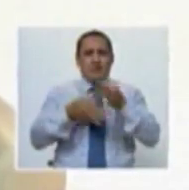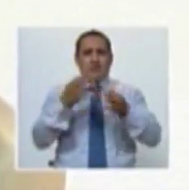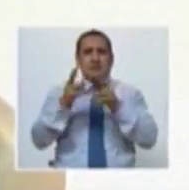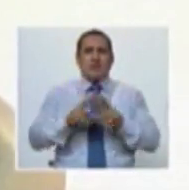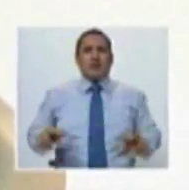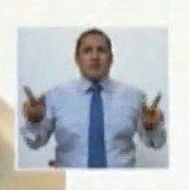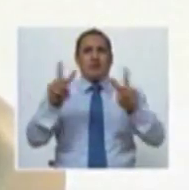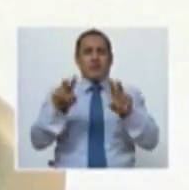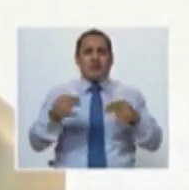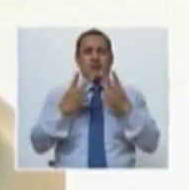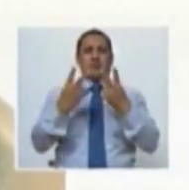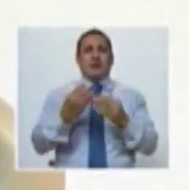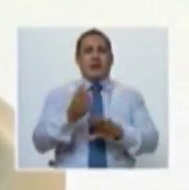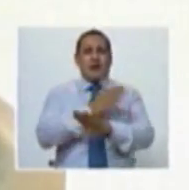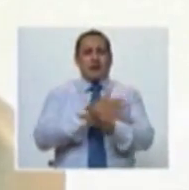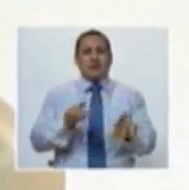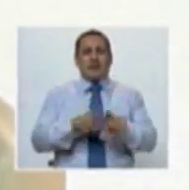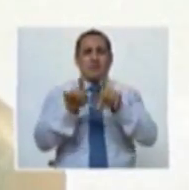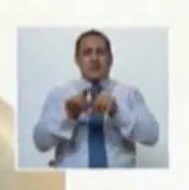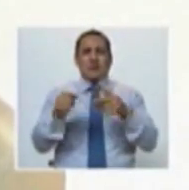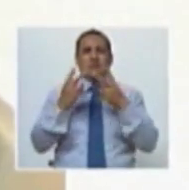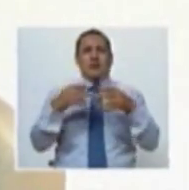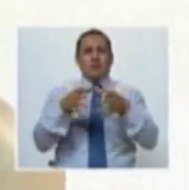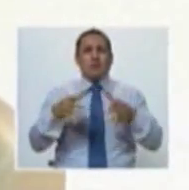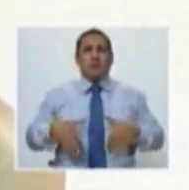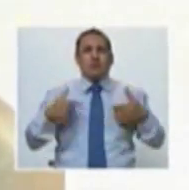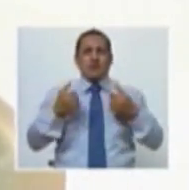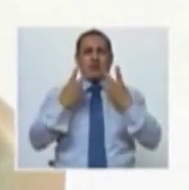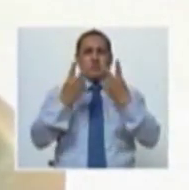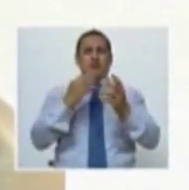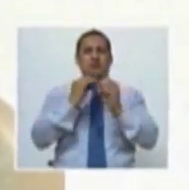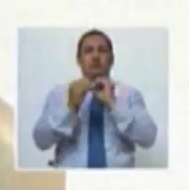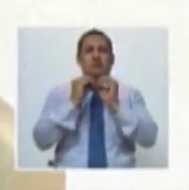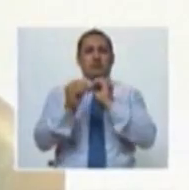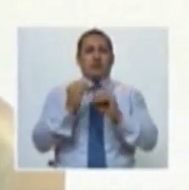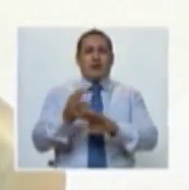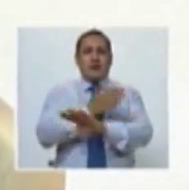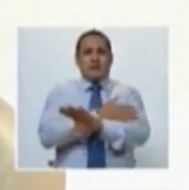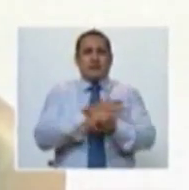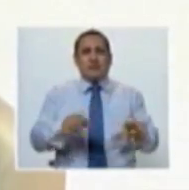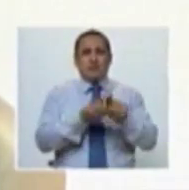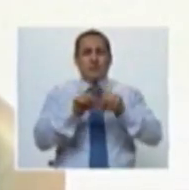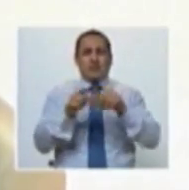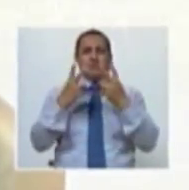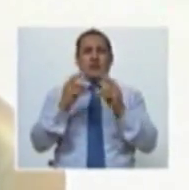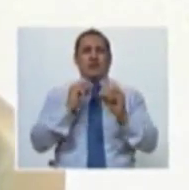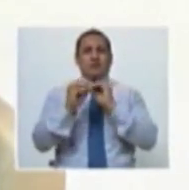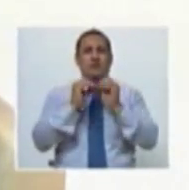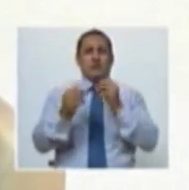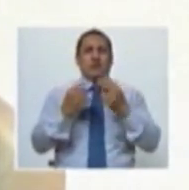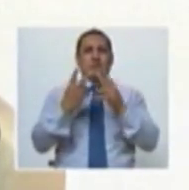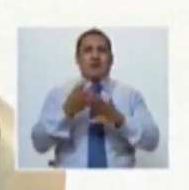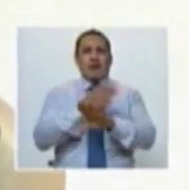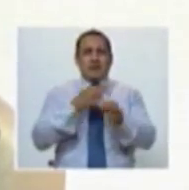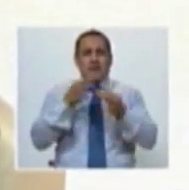valores democráticos, de modo tal que la posibilidad de una resocialización de forma tal que pudieran ver